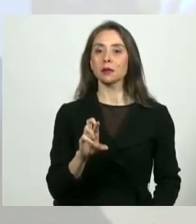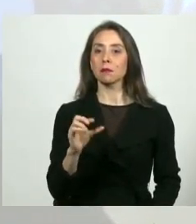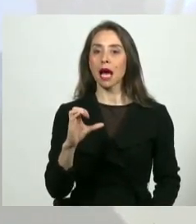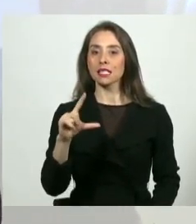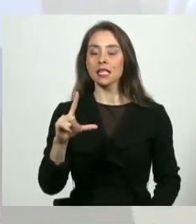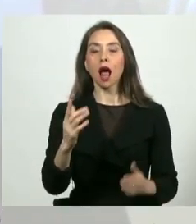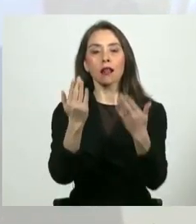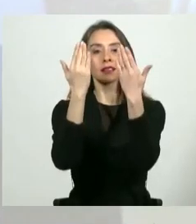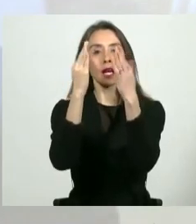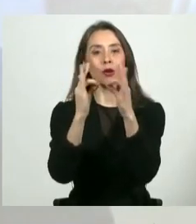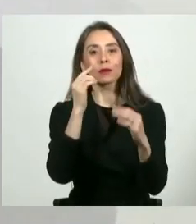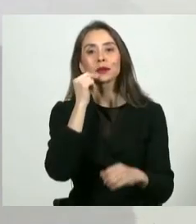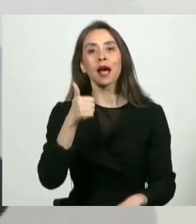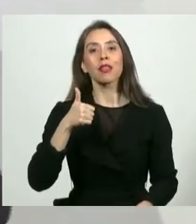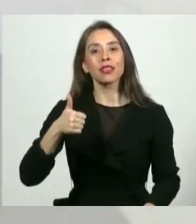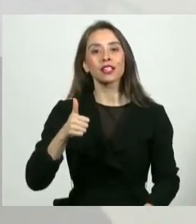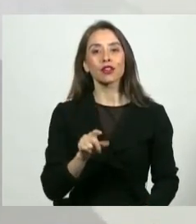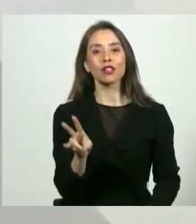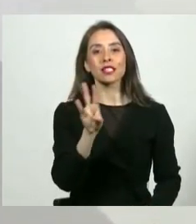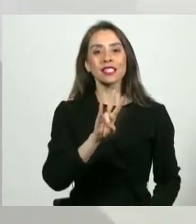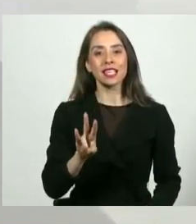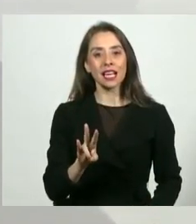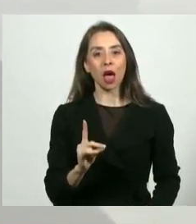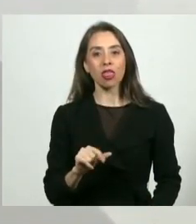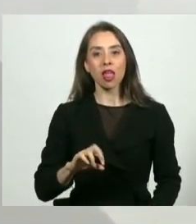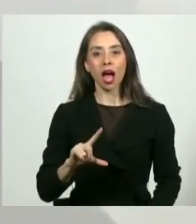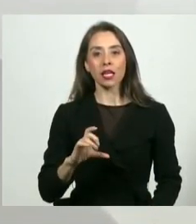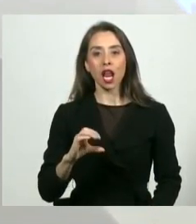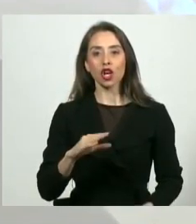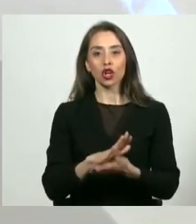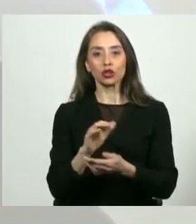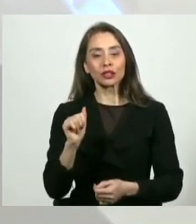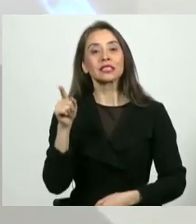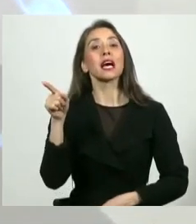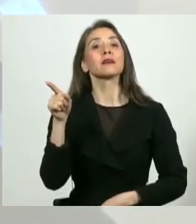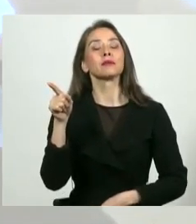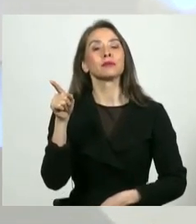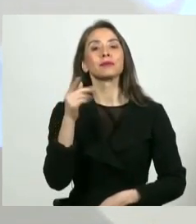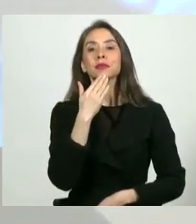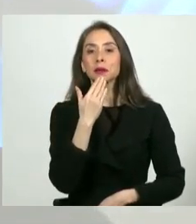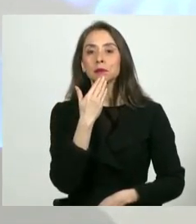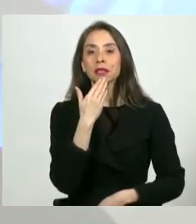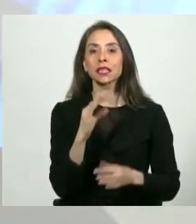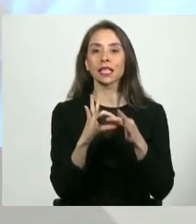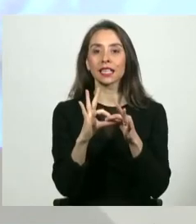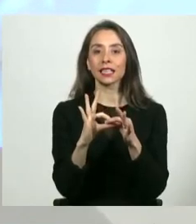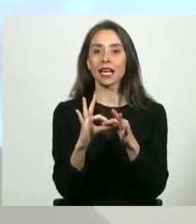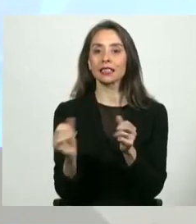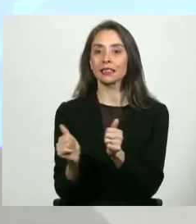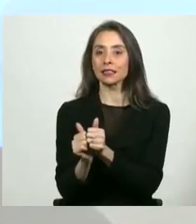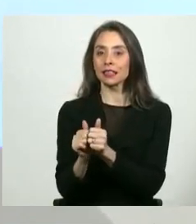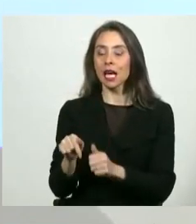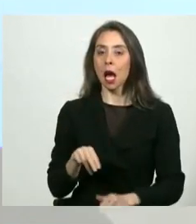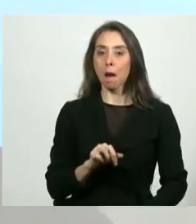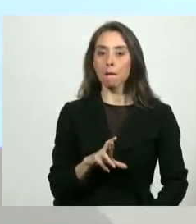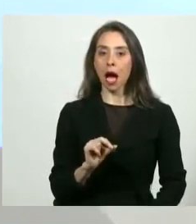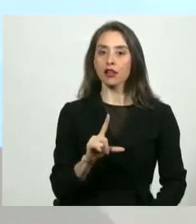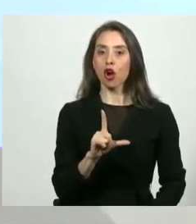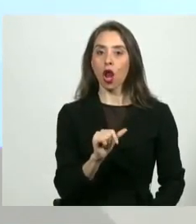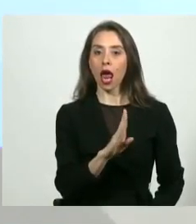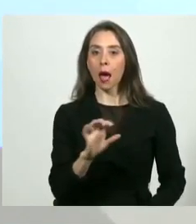saludo muy especial al director del SENAI, don Daniel Concha Gamboa, y también agradecer la compañía que nos hace don Mario Lavé,